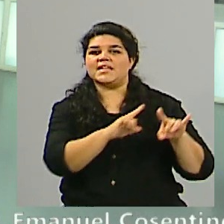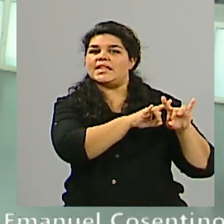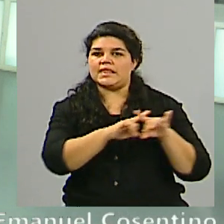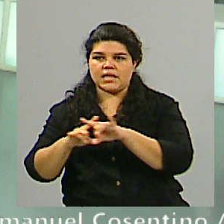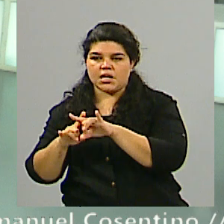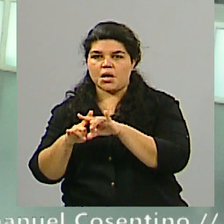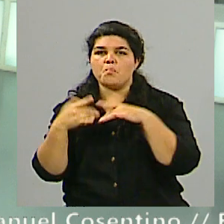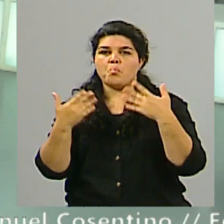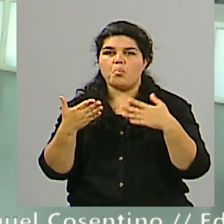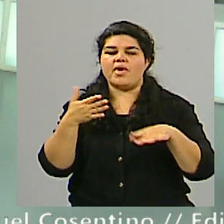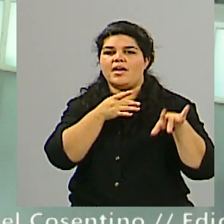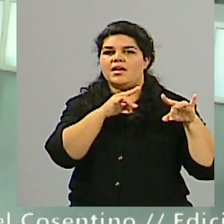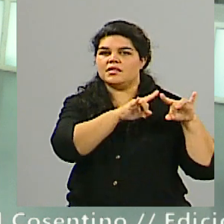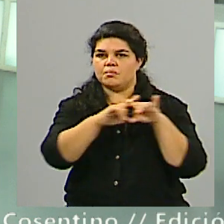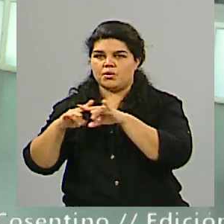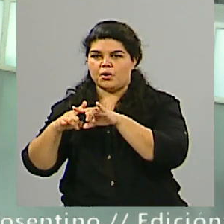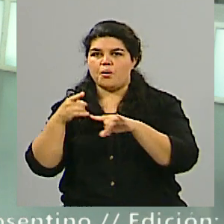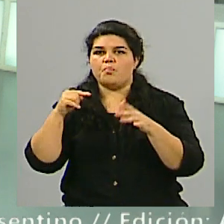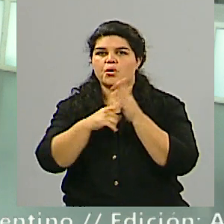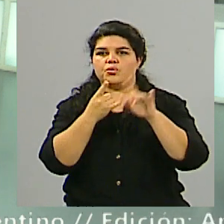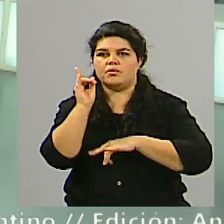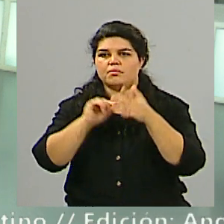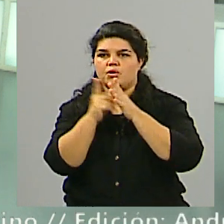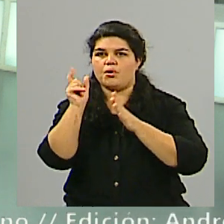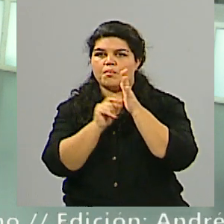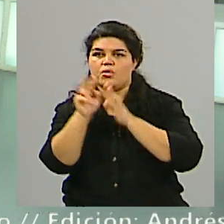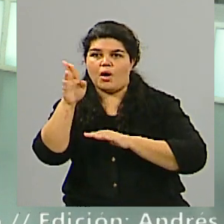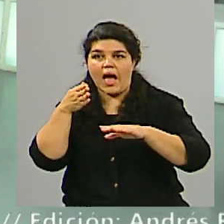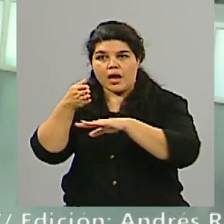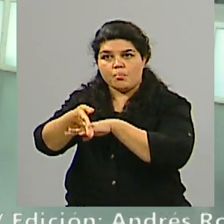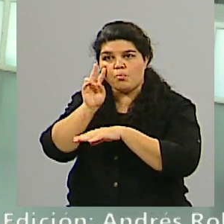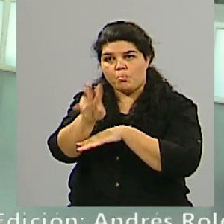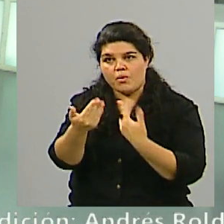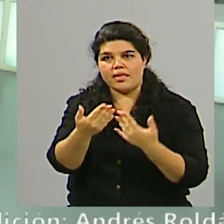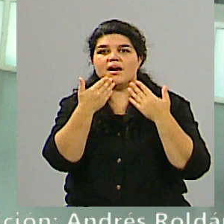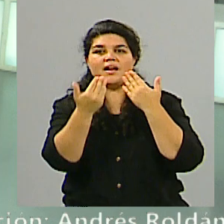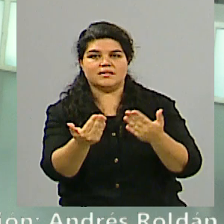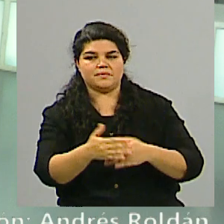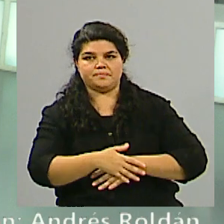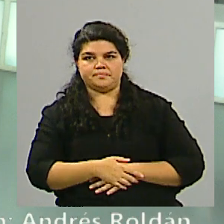internet por streaming en www.universidad.com.ar. Muchísimas gracias, hasta luego.